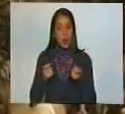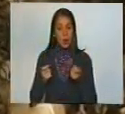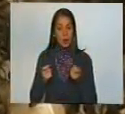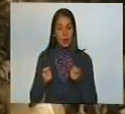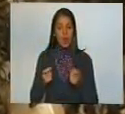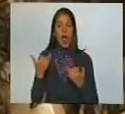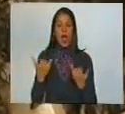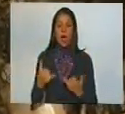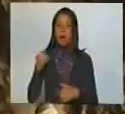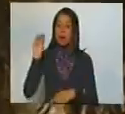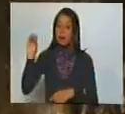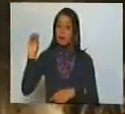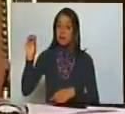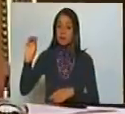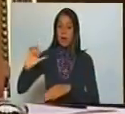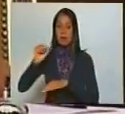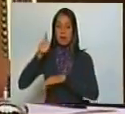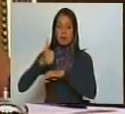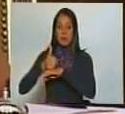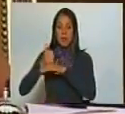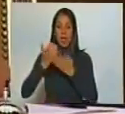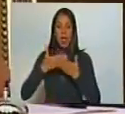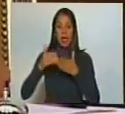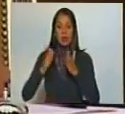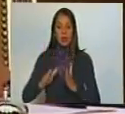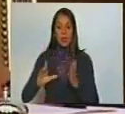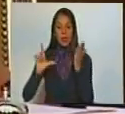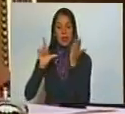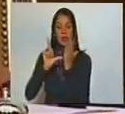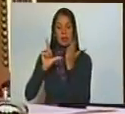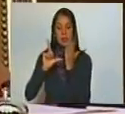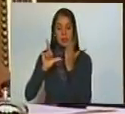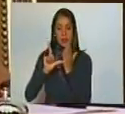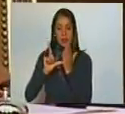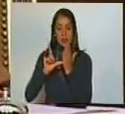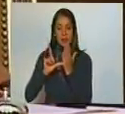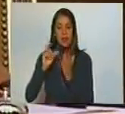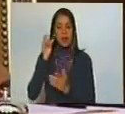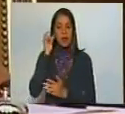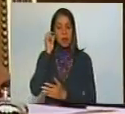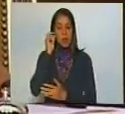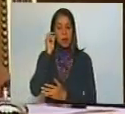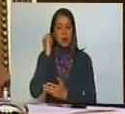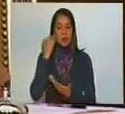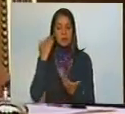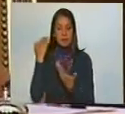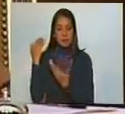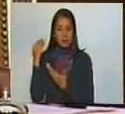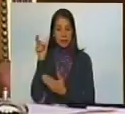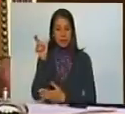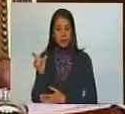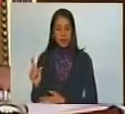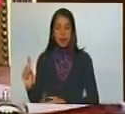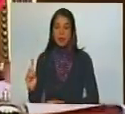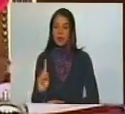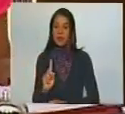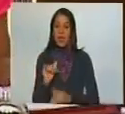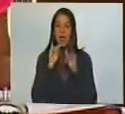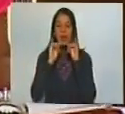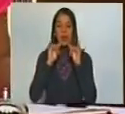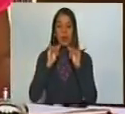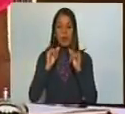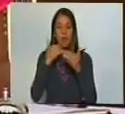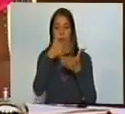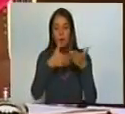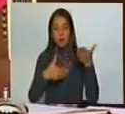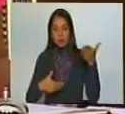de la Federación Venezolana de Estudiantes de Educación Media, la ciudadana Jennifer Garbet, para que rinda informe del cuarto